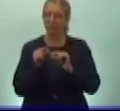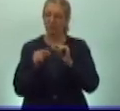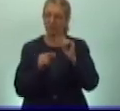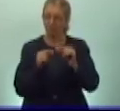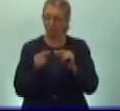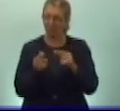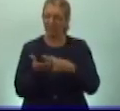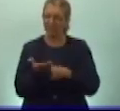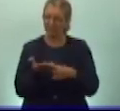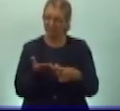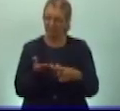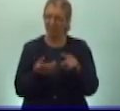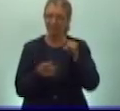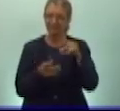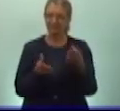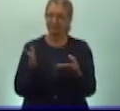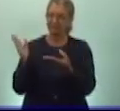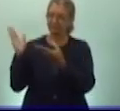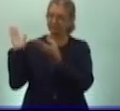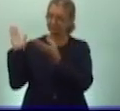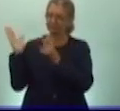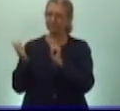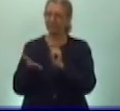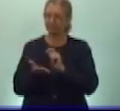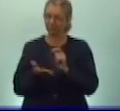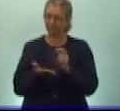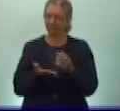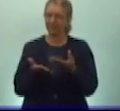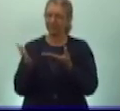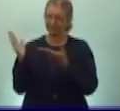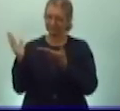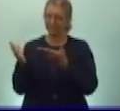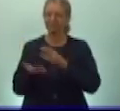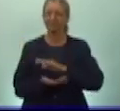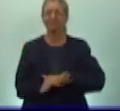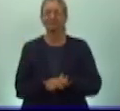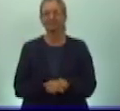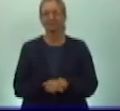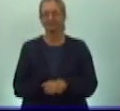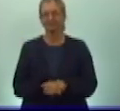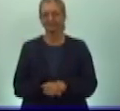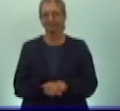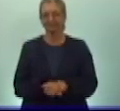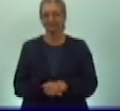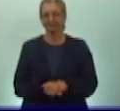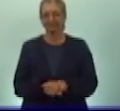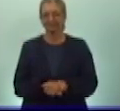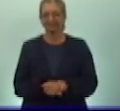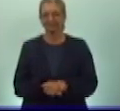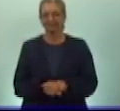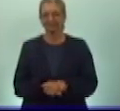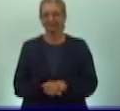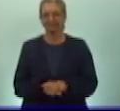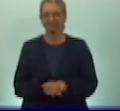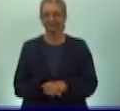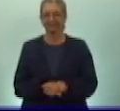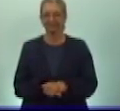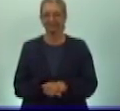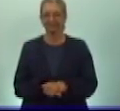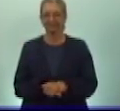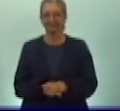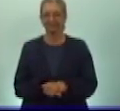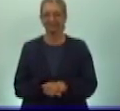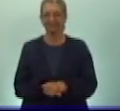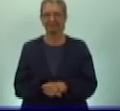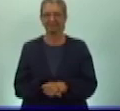83, este de manera oral. Los ejercicios 1, 2 y 3, este último de forma oral, y 4 de la página 110,